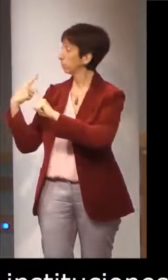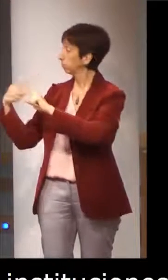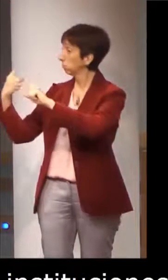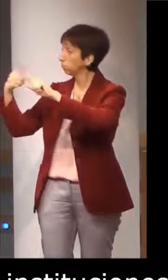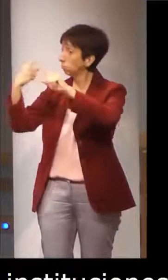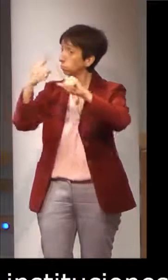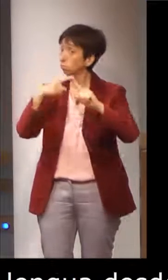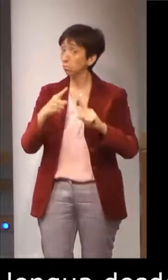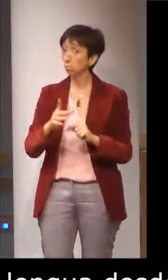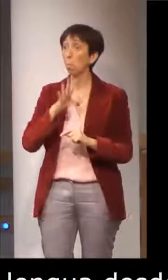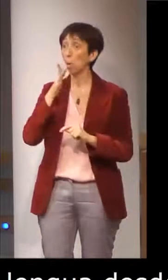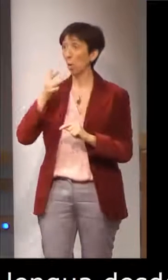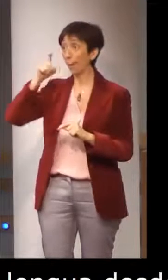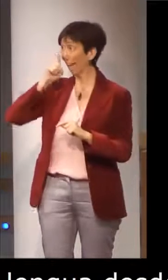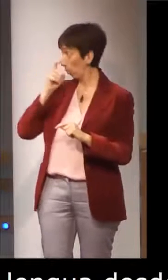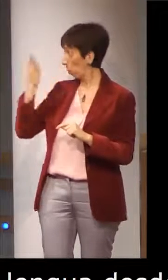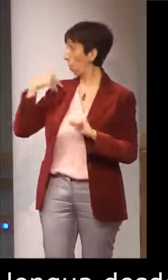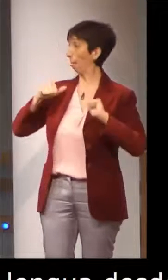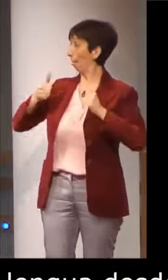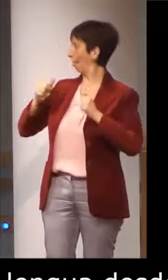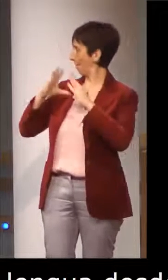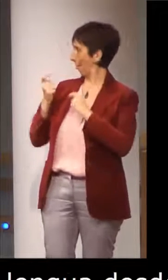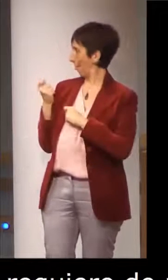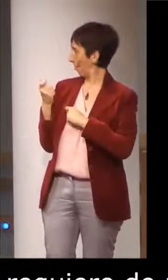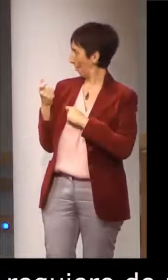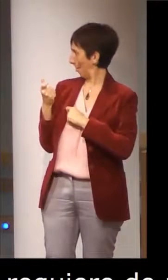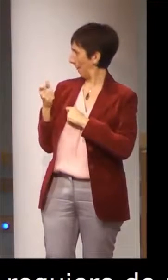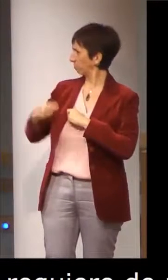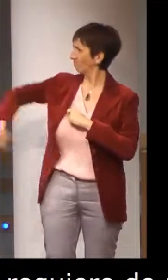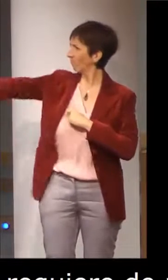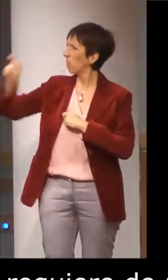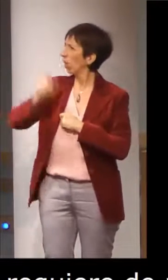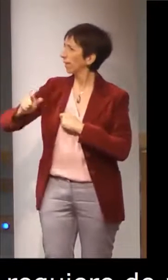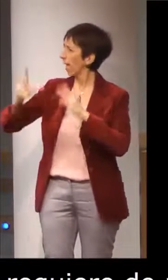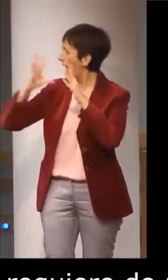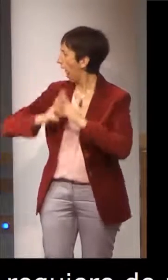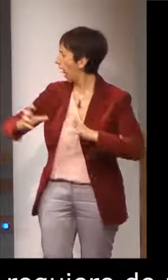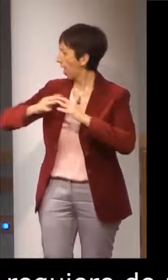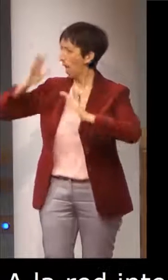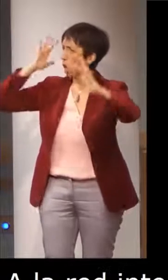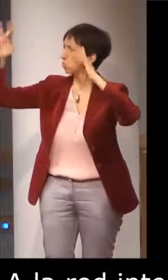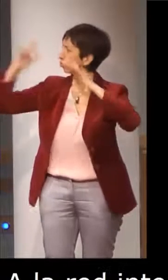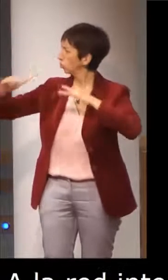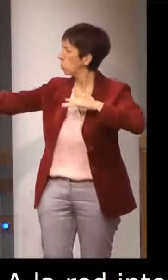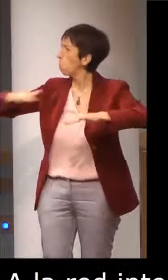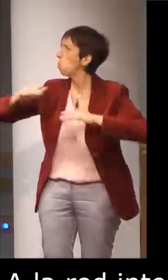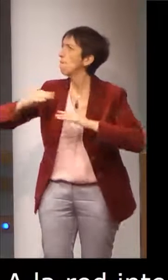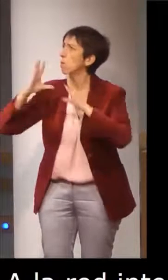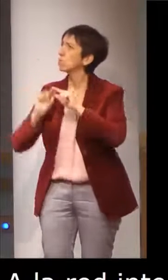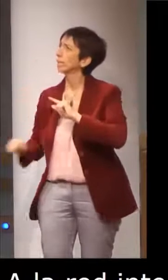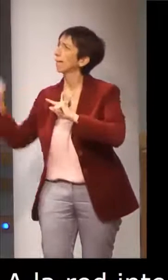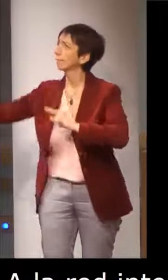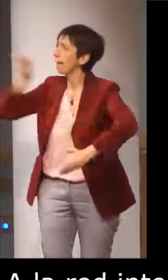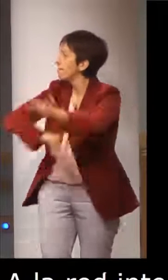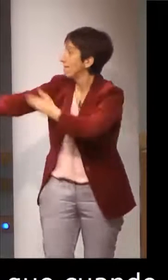A la red interuniversitaria, porque recuerdo que cuando eran muy pocas las universidades, pero mucha la